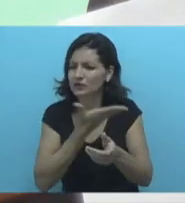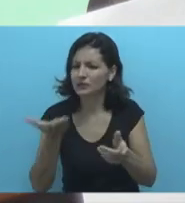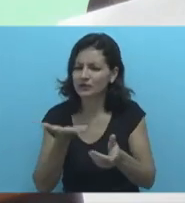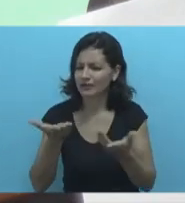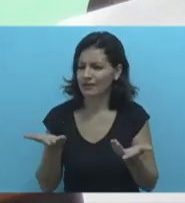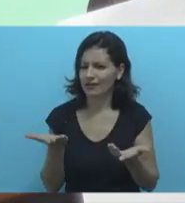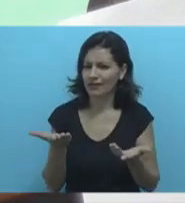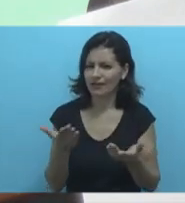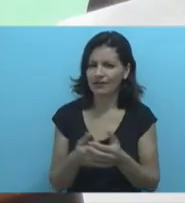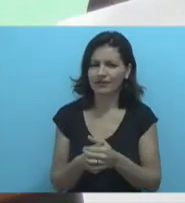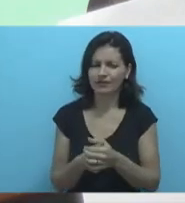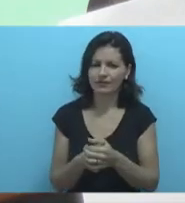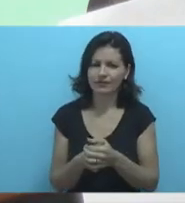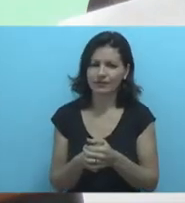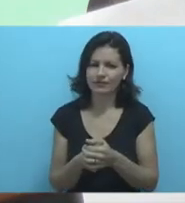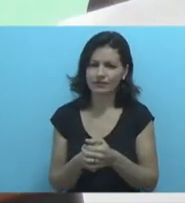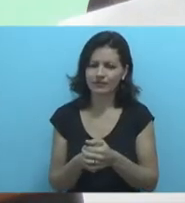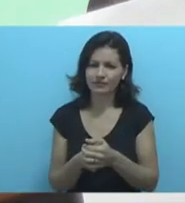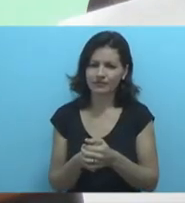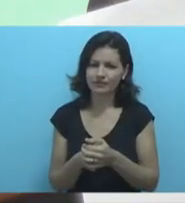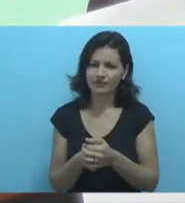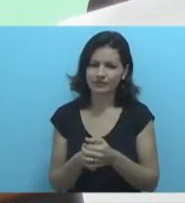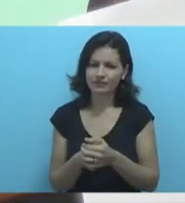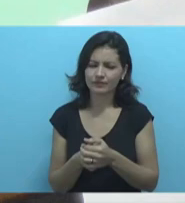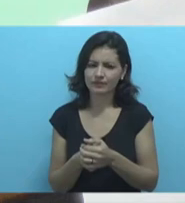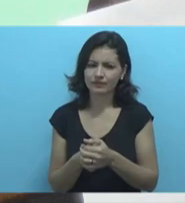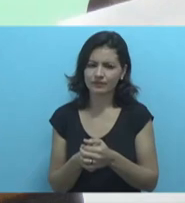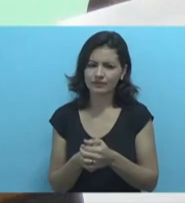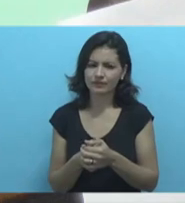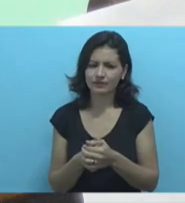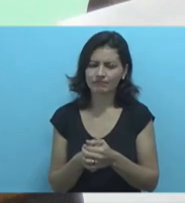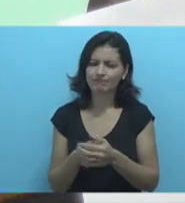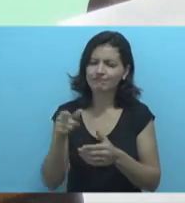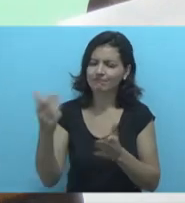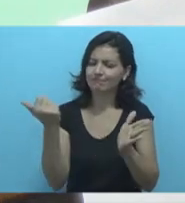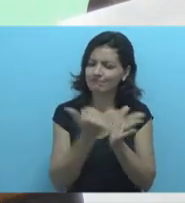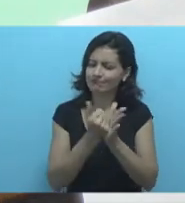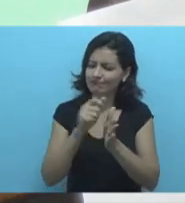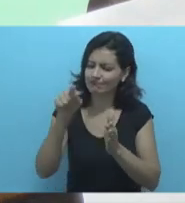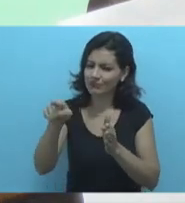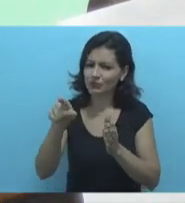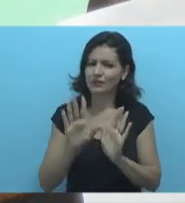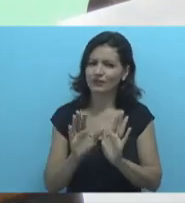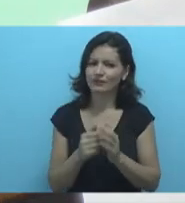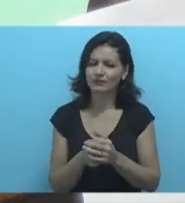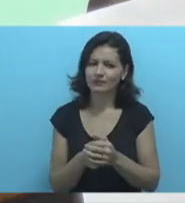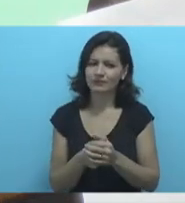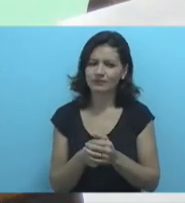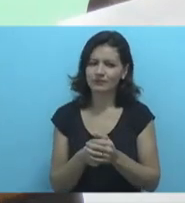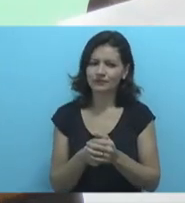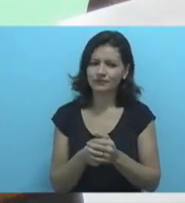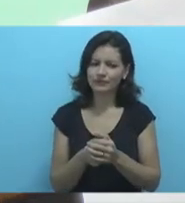la causa del MNR, del Partido Socialista Popular, es la marca en el orillo de Miguel, es la marca distintiva de